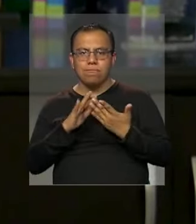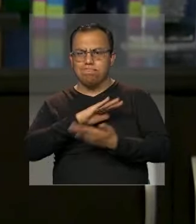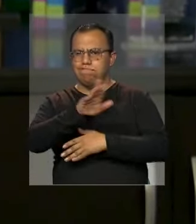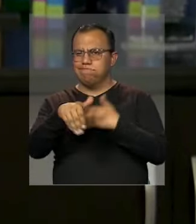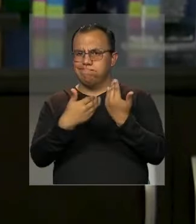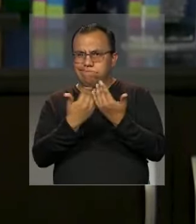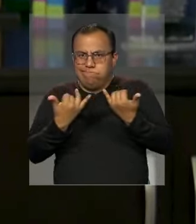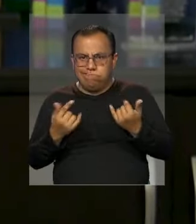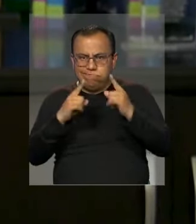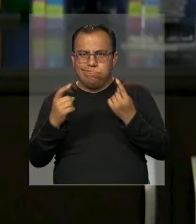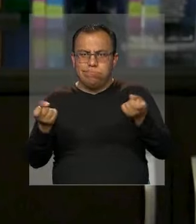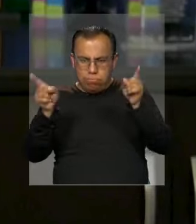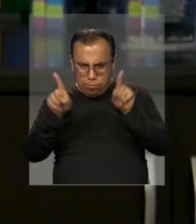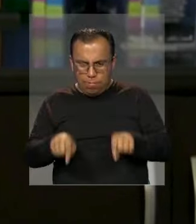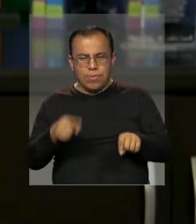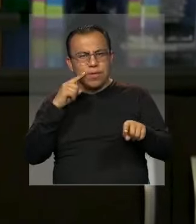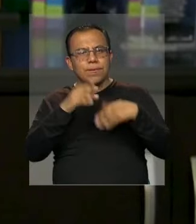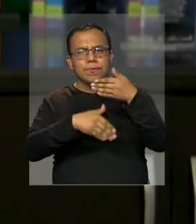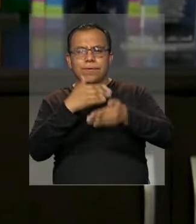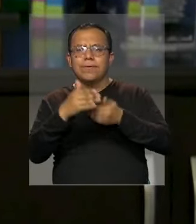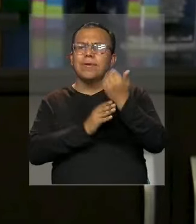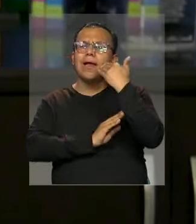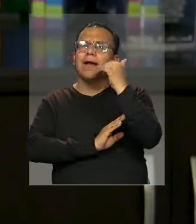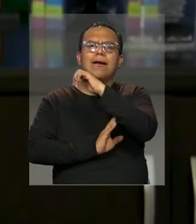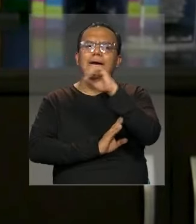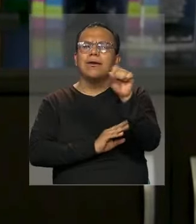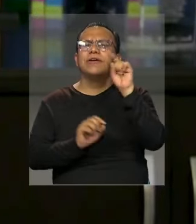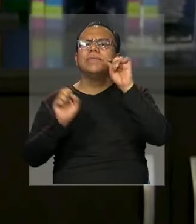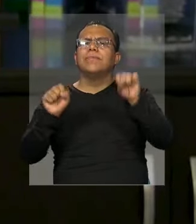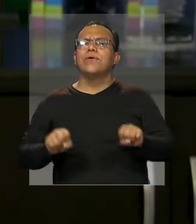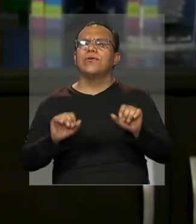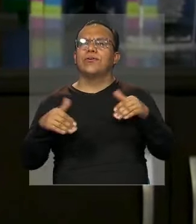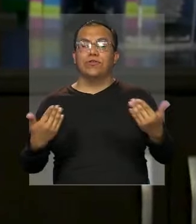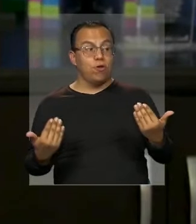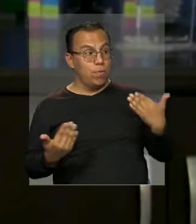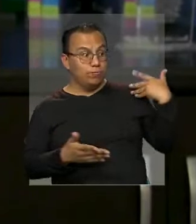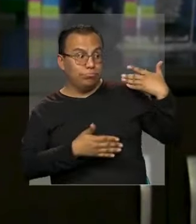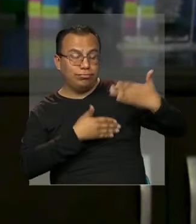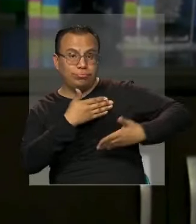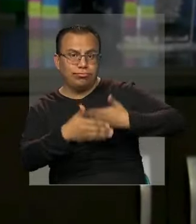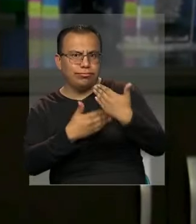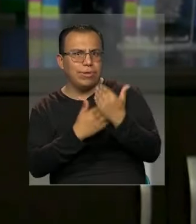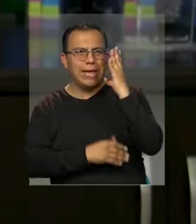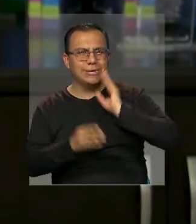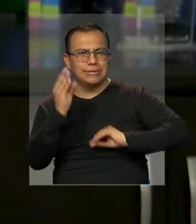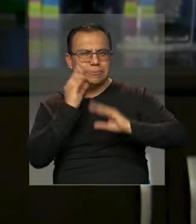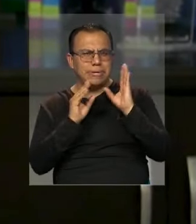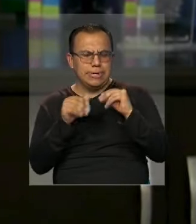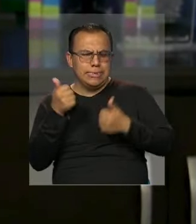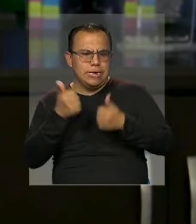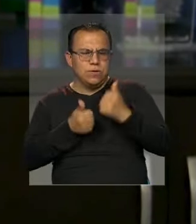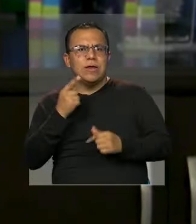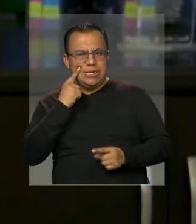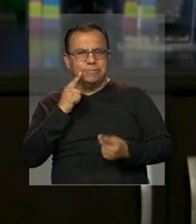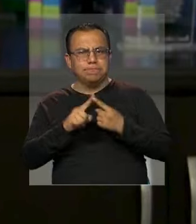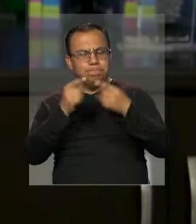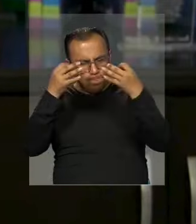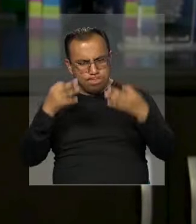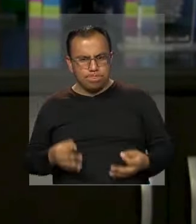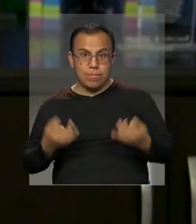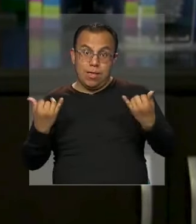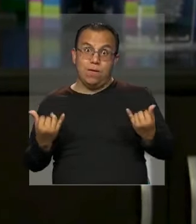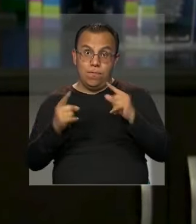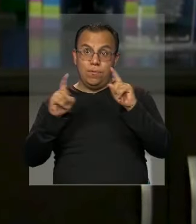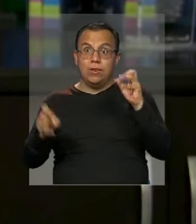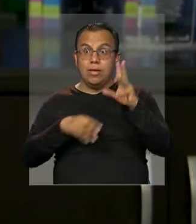reuniones muy de la mano también con ONU Mujeres para poder identificar cómo han sido esas experiencias y cuáles específicamente están acá.